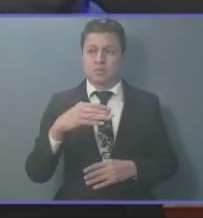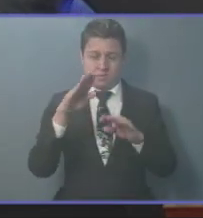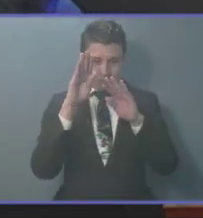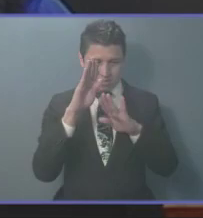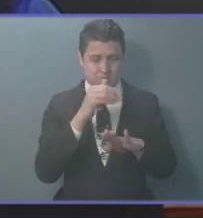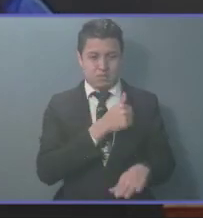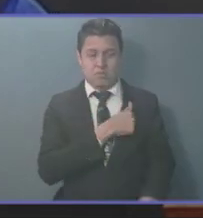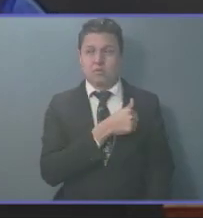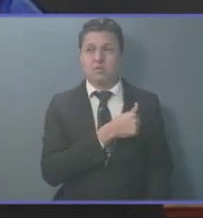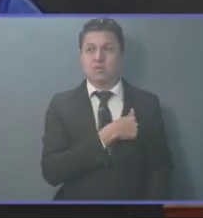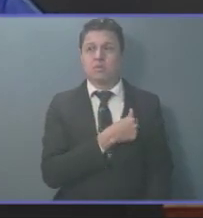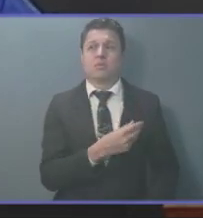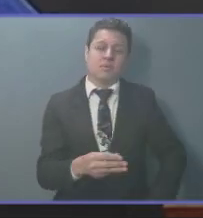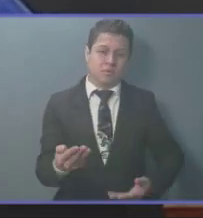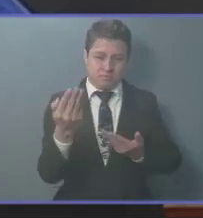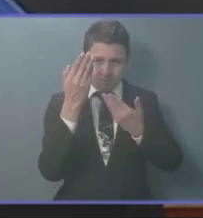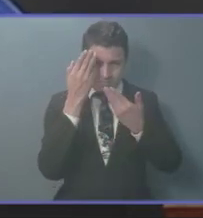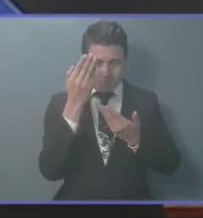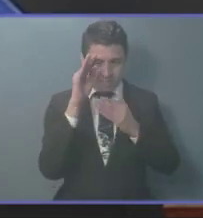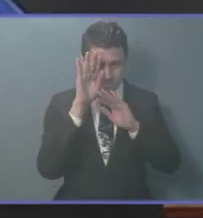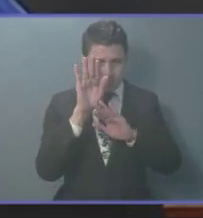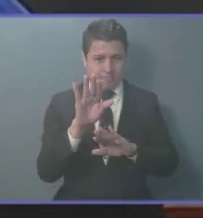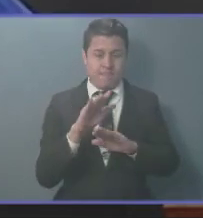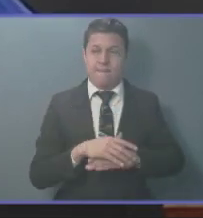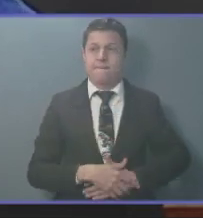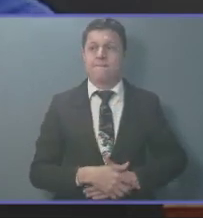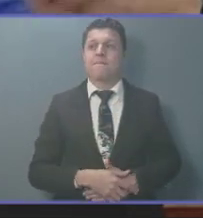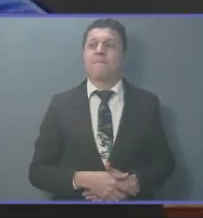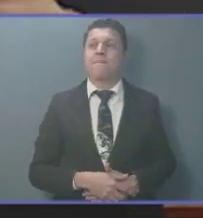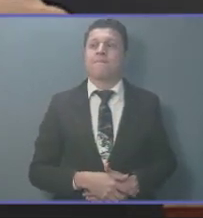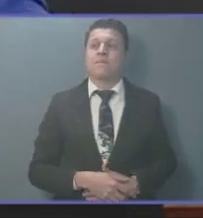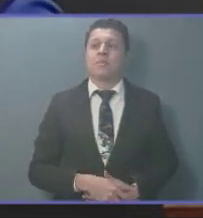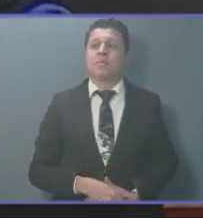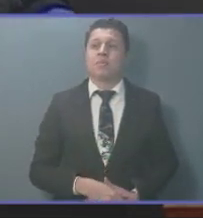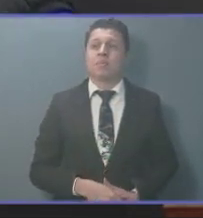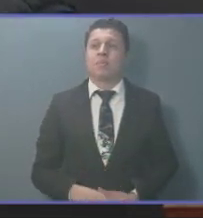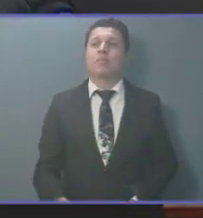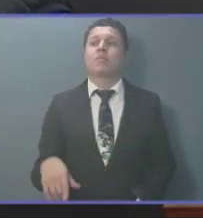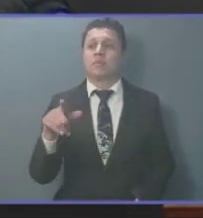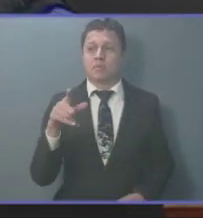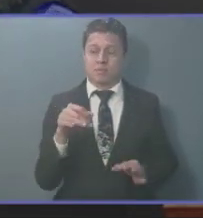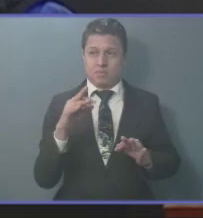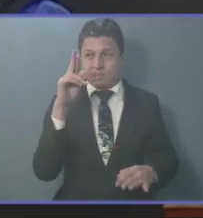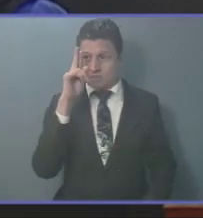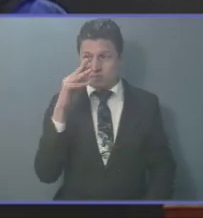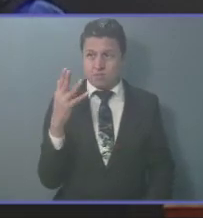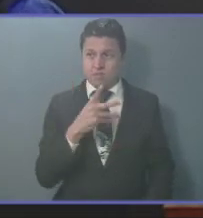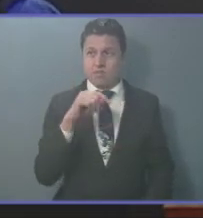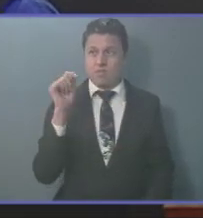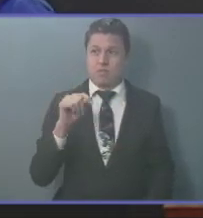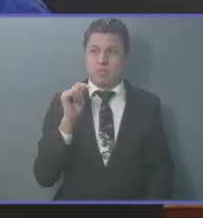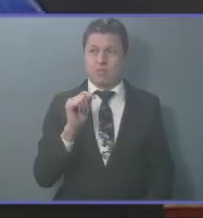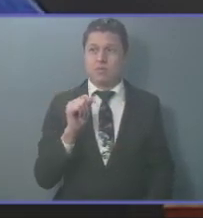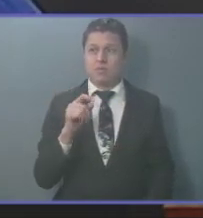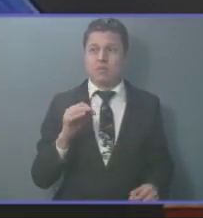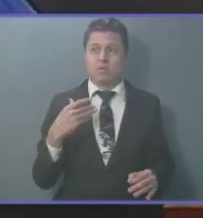obligados a obedecer y respetar. Esa es la razón de ser de esta